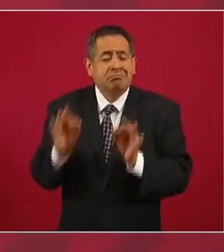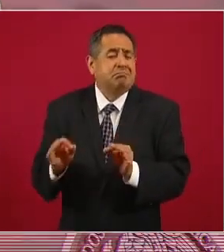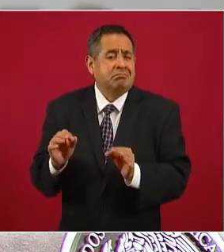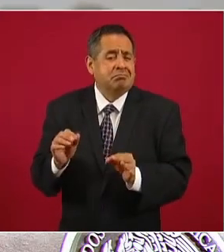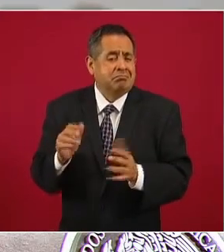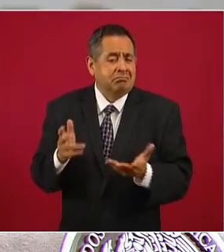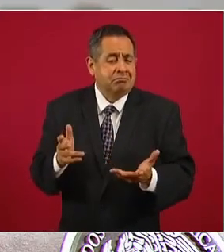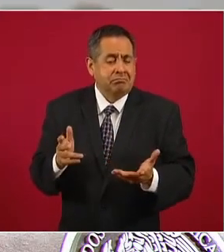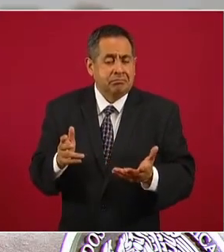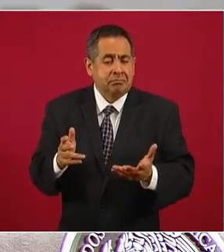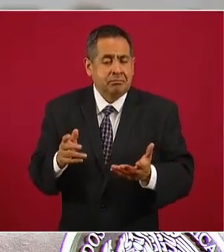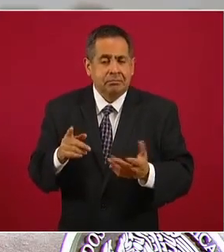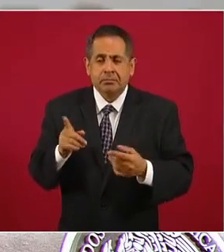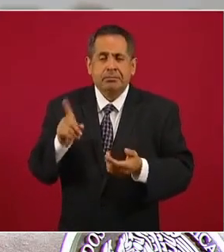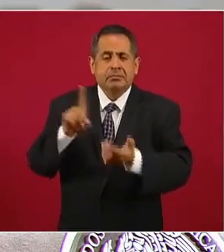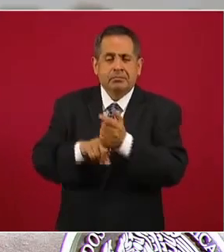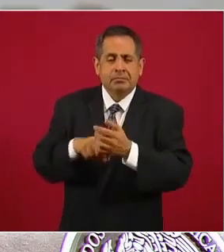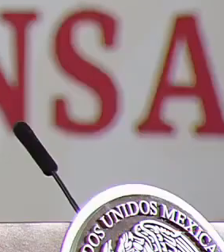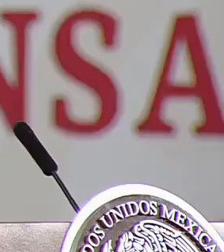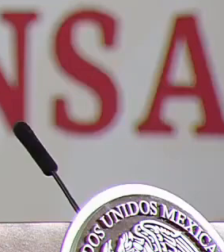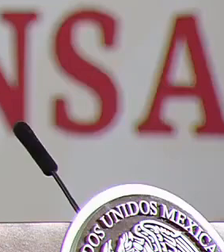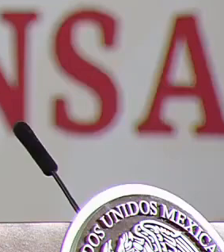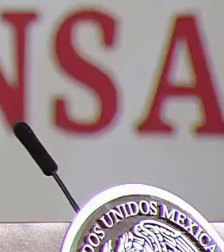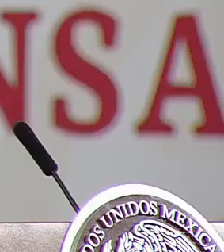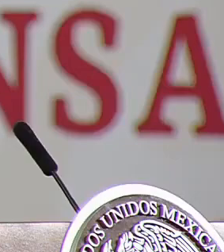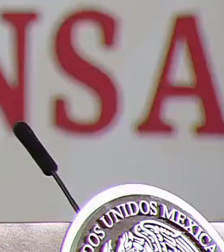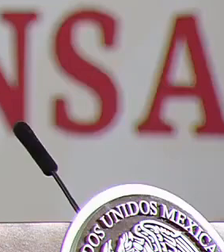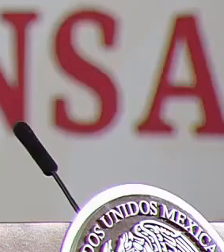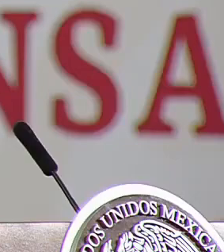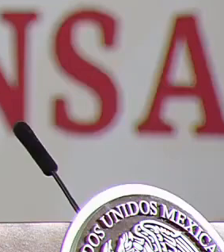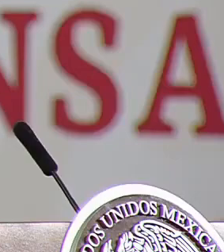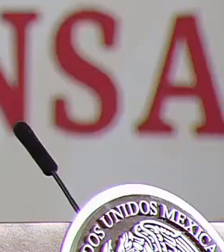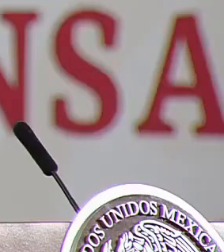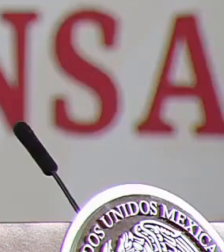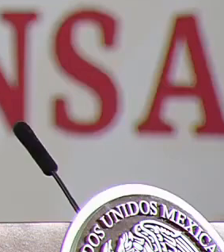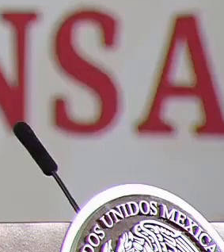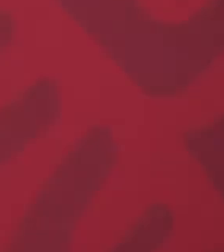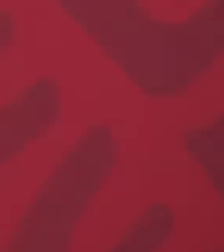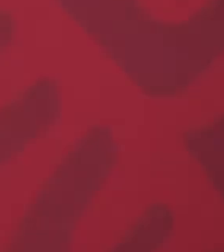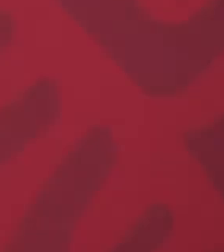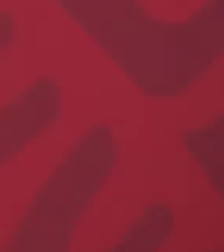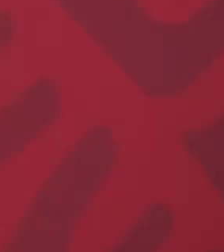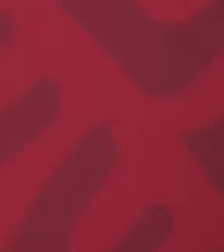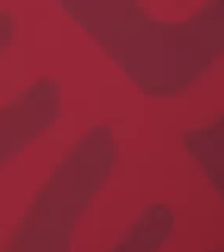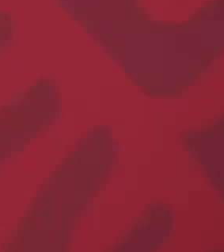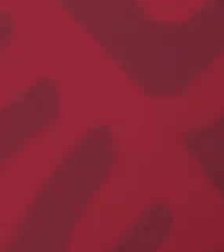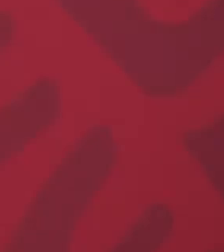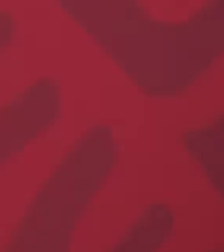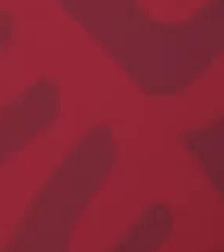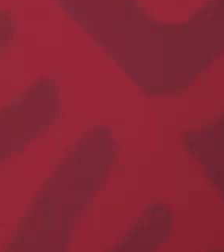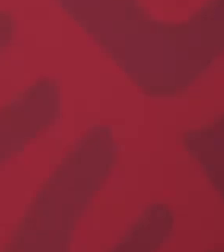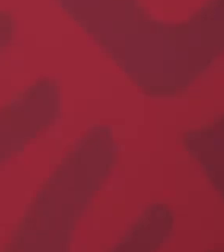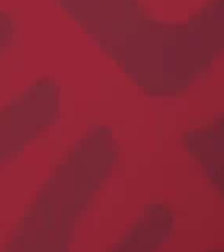Son rivalidades que se han ido